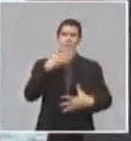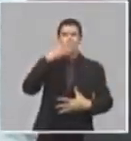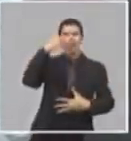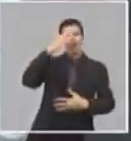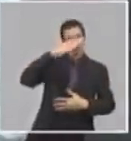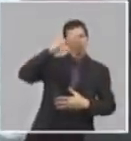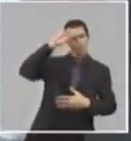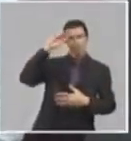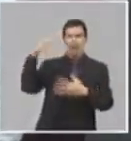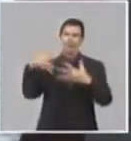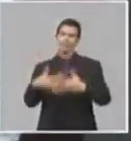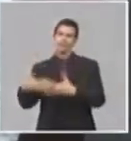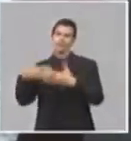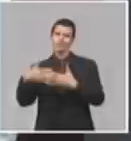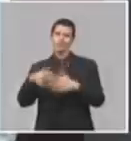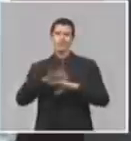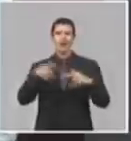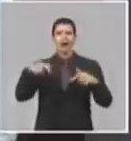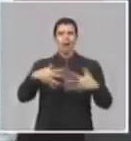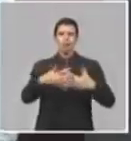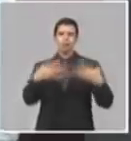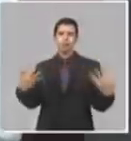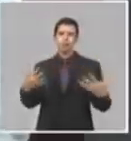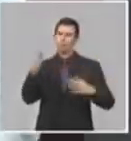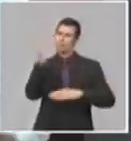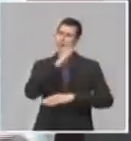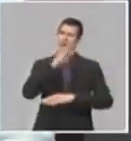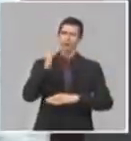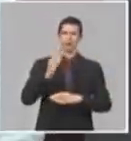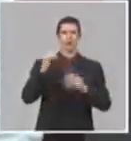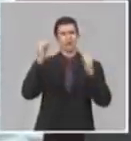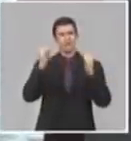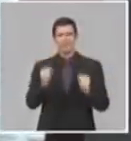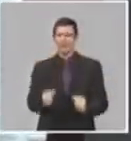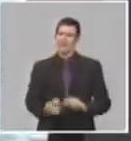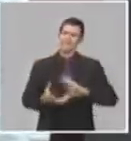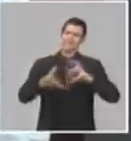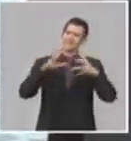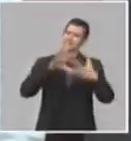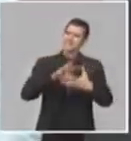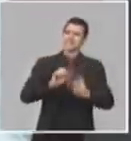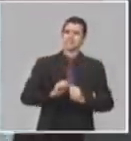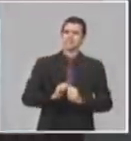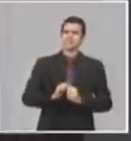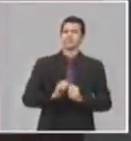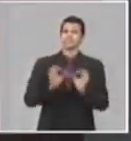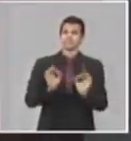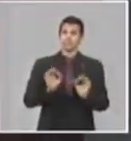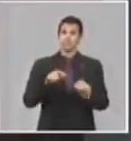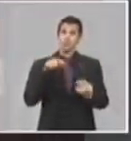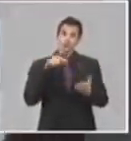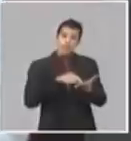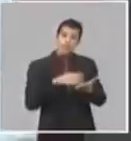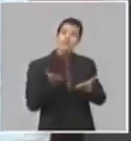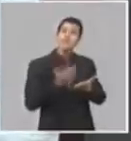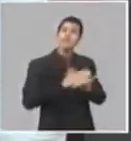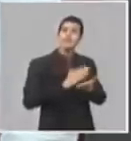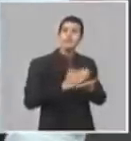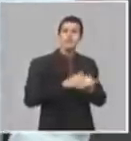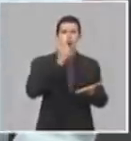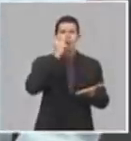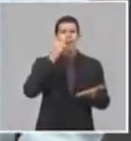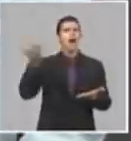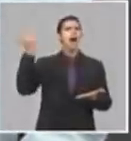la validez de las denuncias que ha hecho la Revolución Cubana y de nuestras declaraciones sobre la indignante política actual